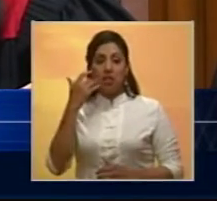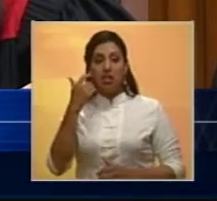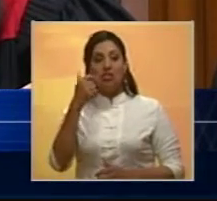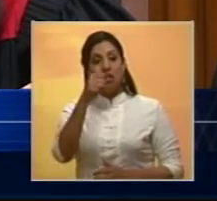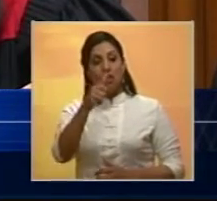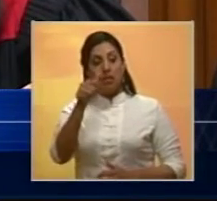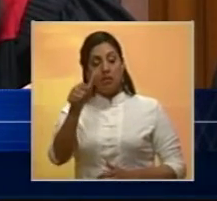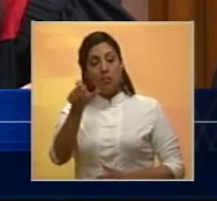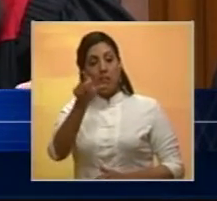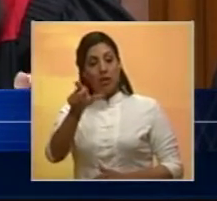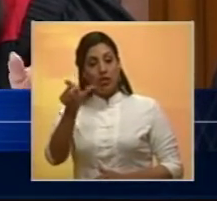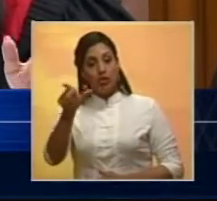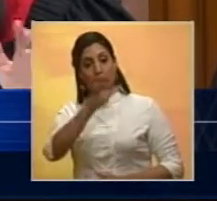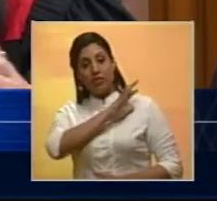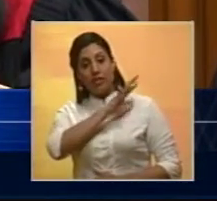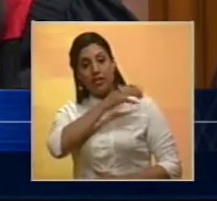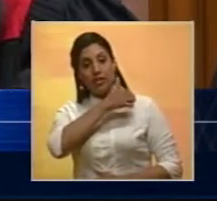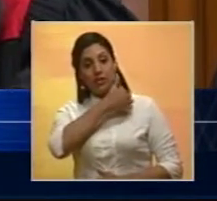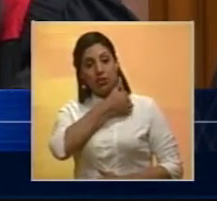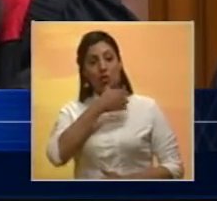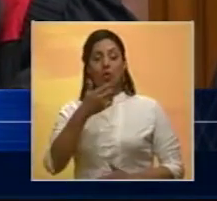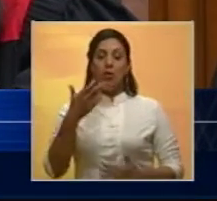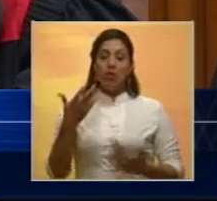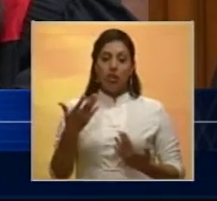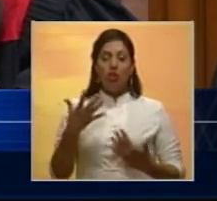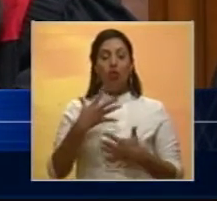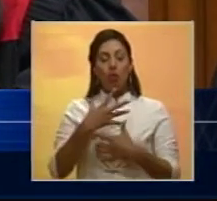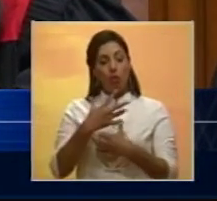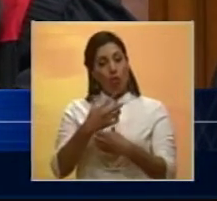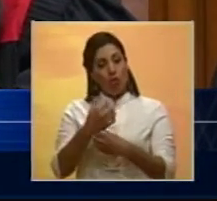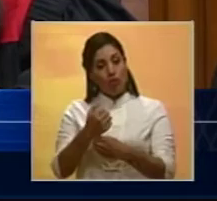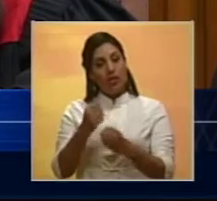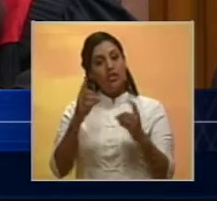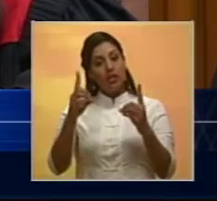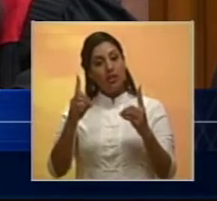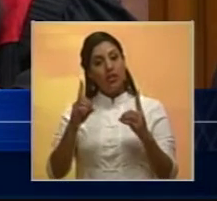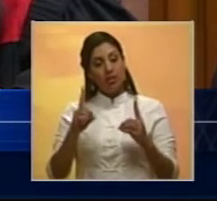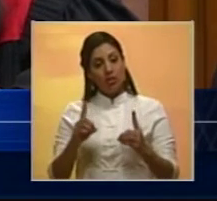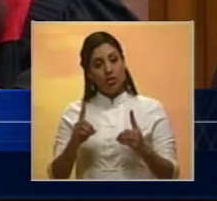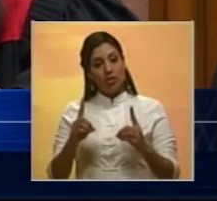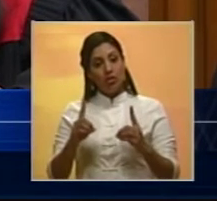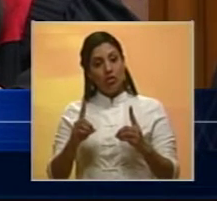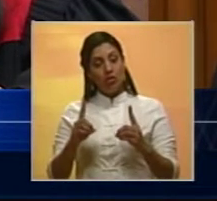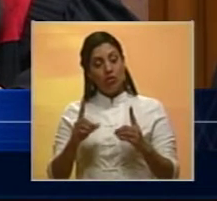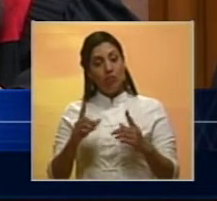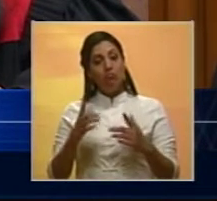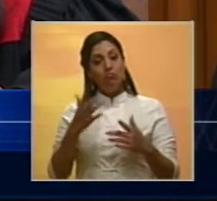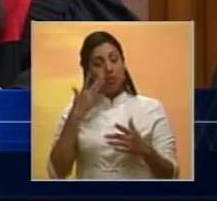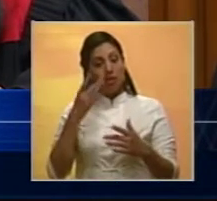las ciudadanas rectoras y confiamos en que la decisión tomada